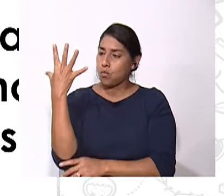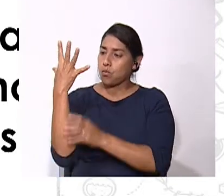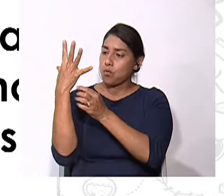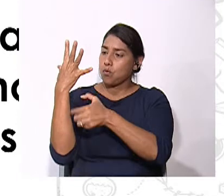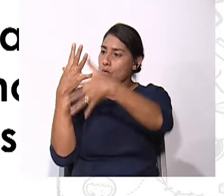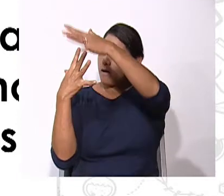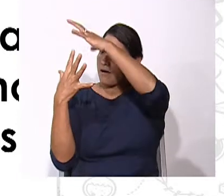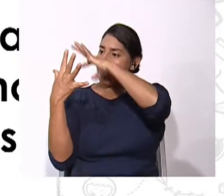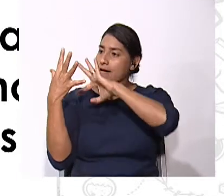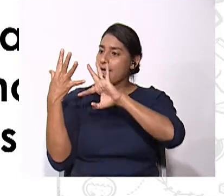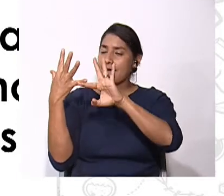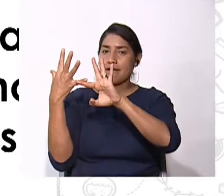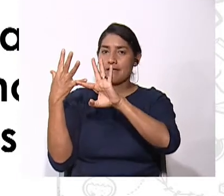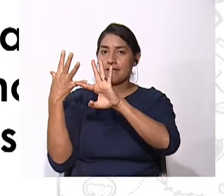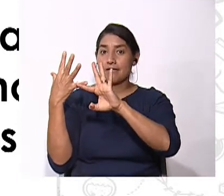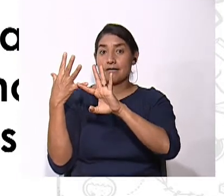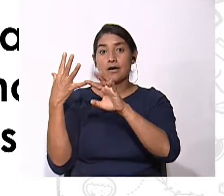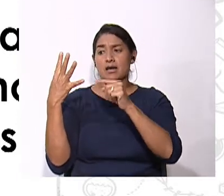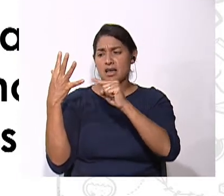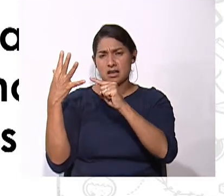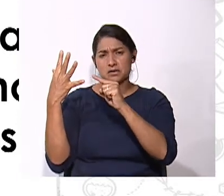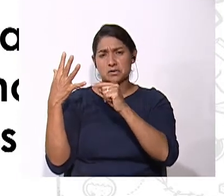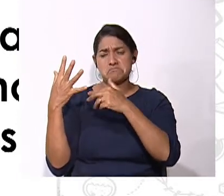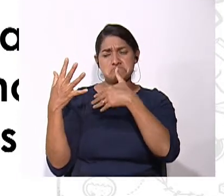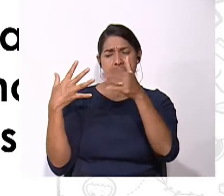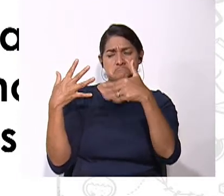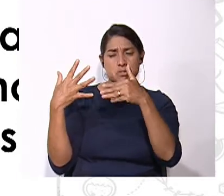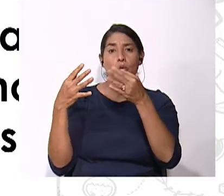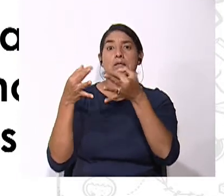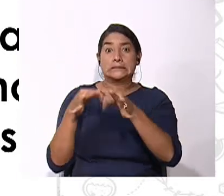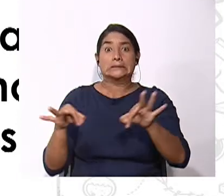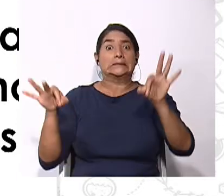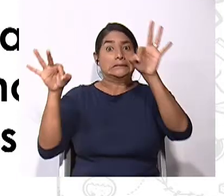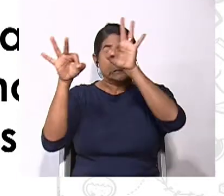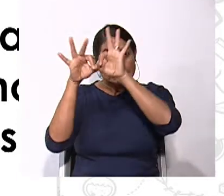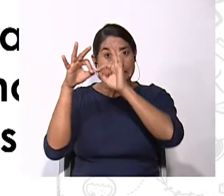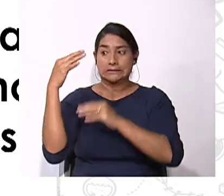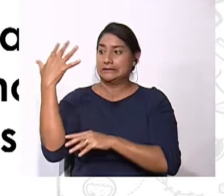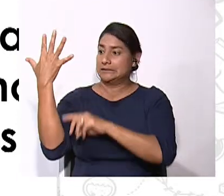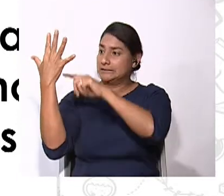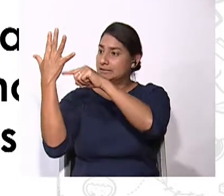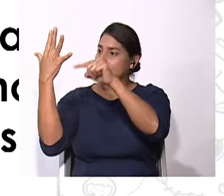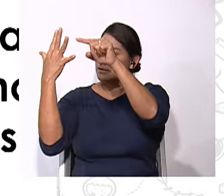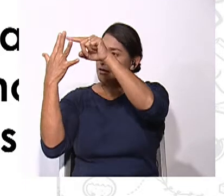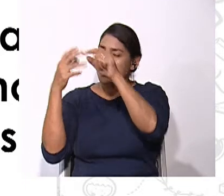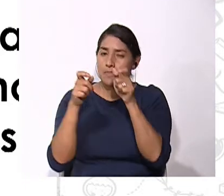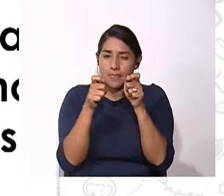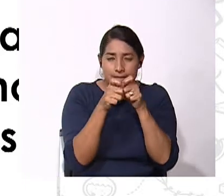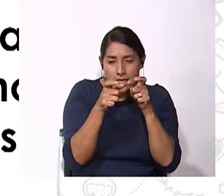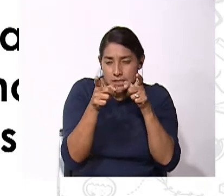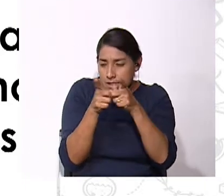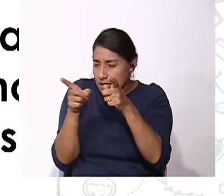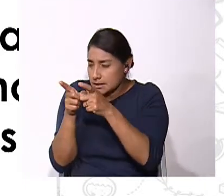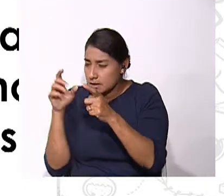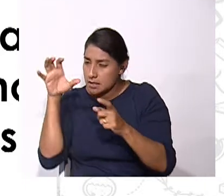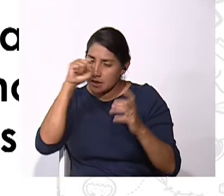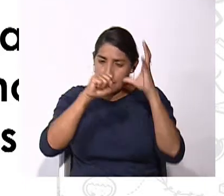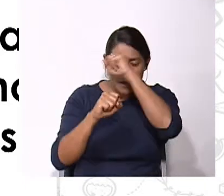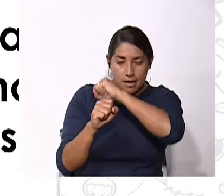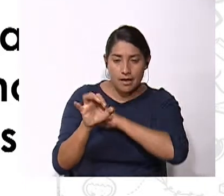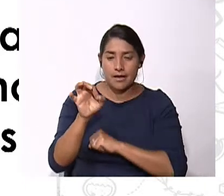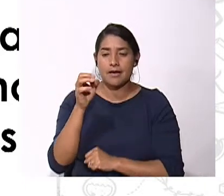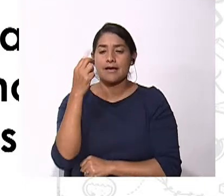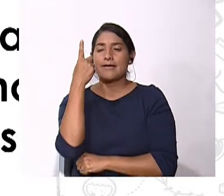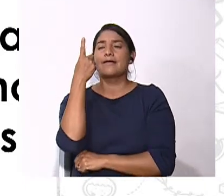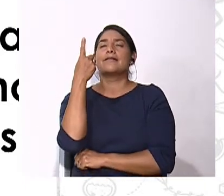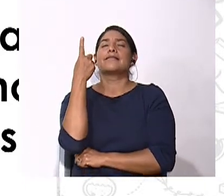árbol y no es menos importante, más bien en esos detalles vamos a lograr encontrar ideas